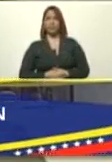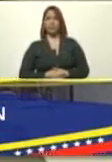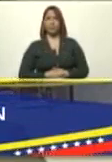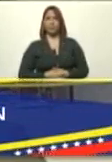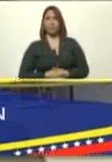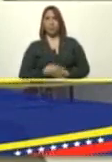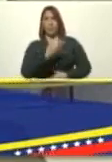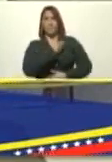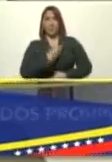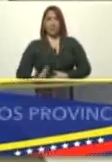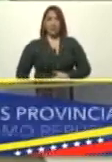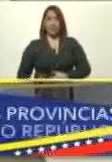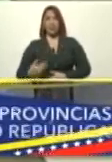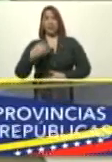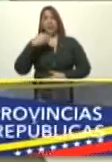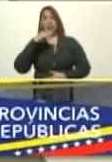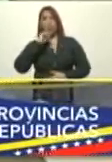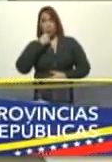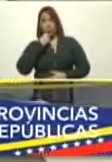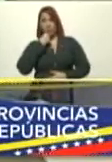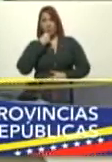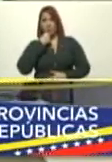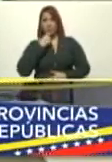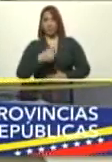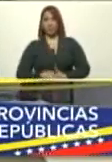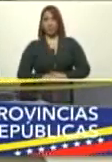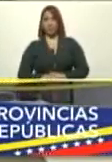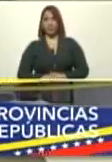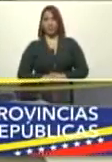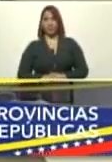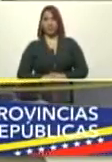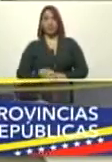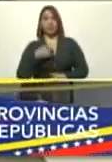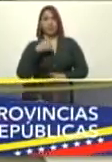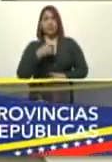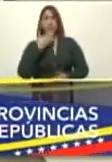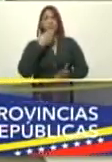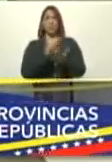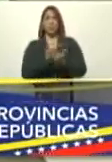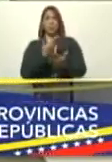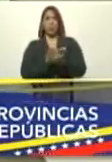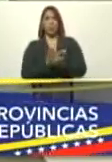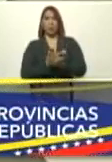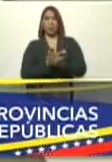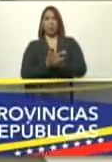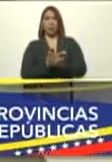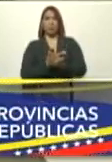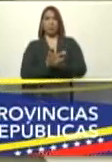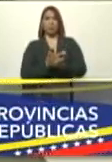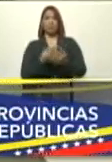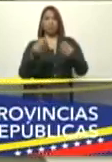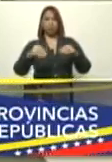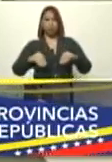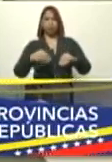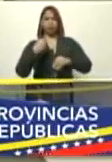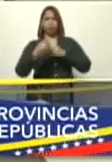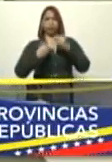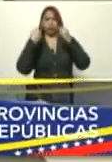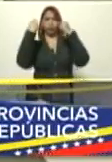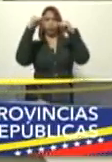del presidente Putin, y fue producto de esa propuesta diplomática que se